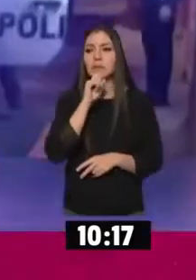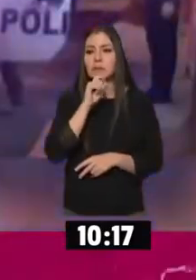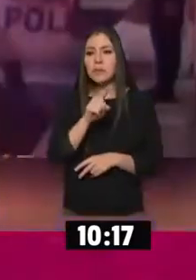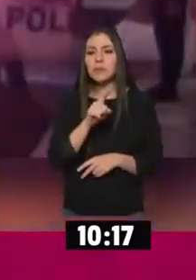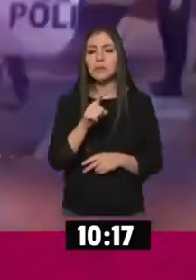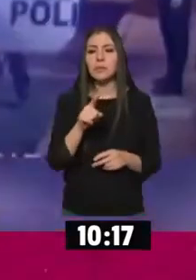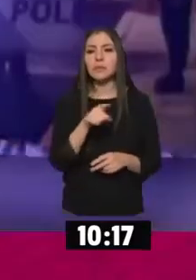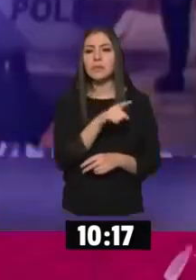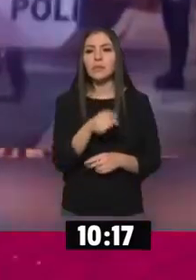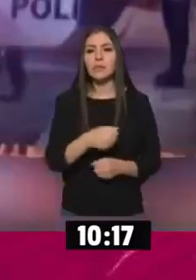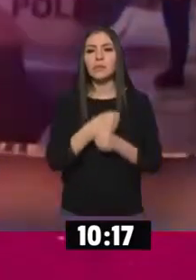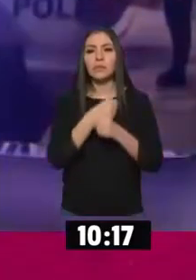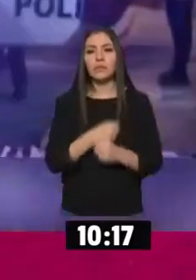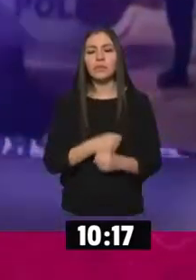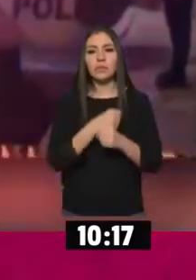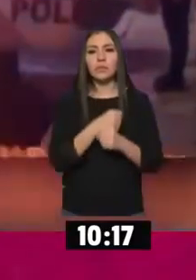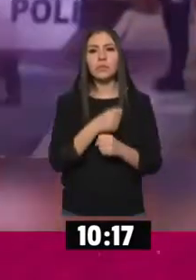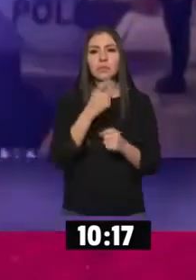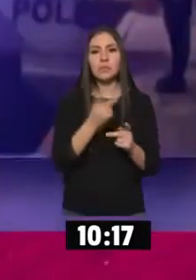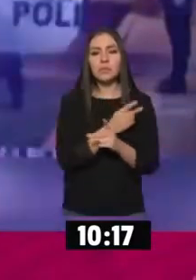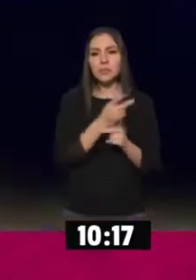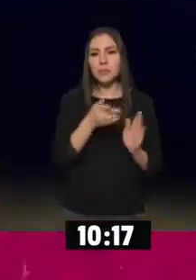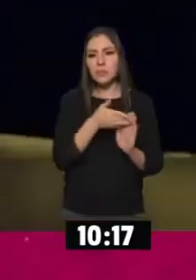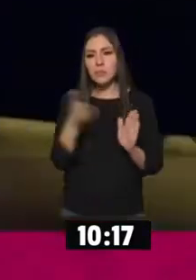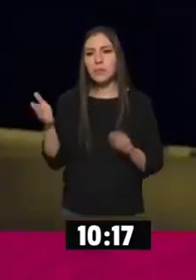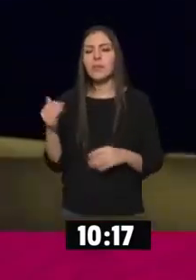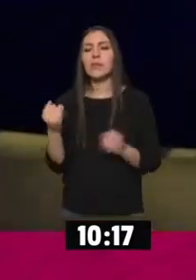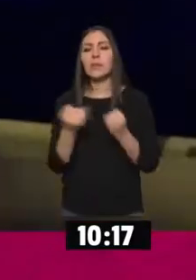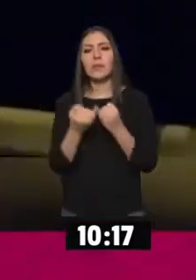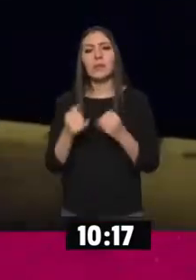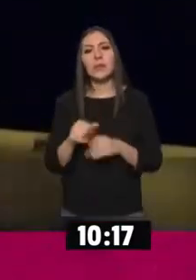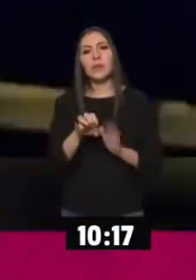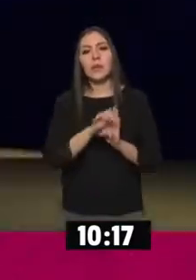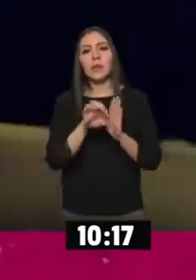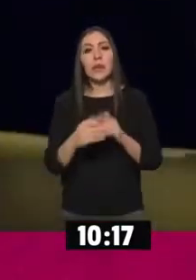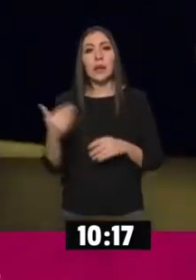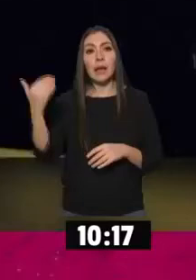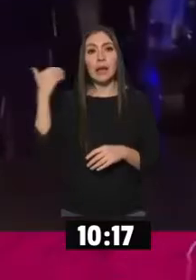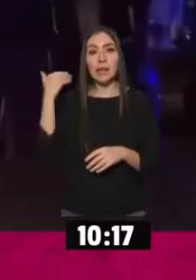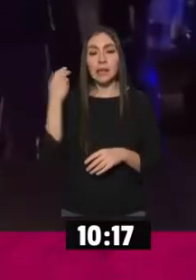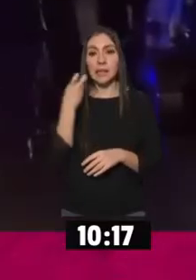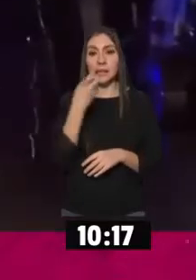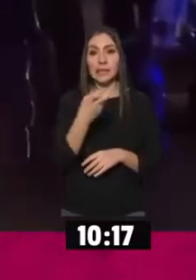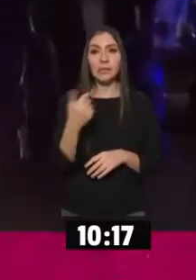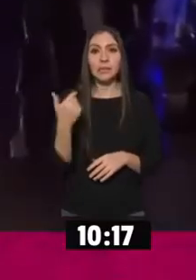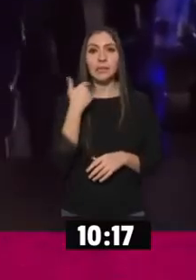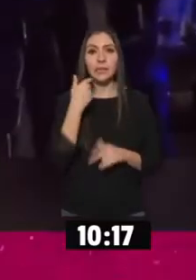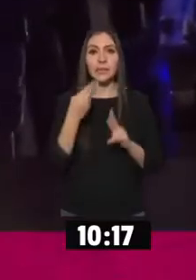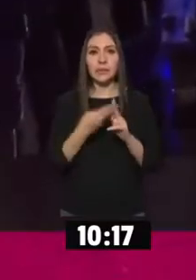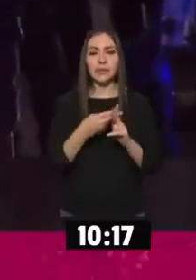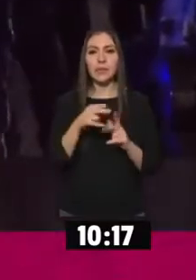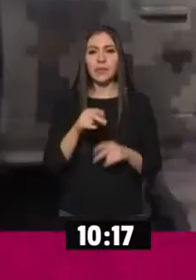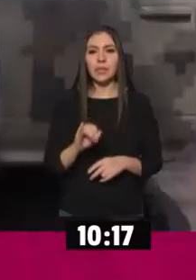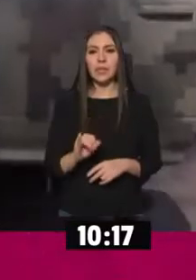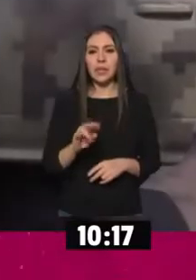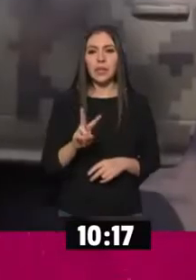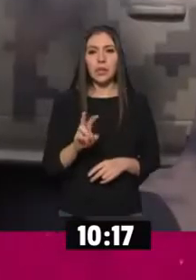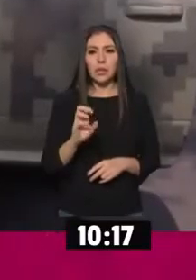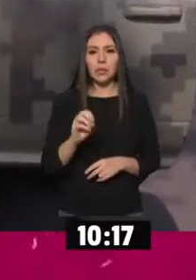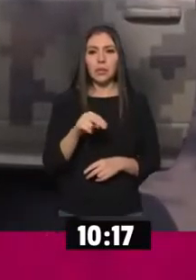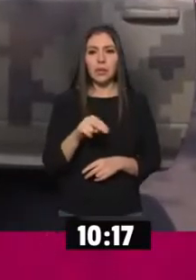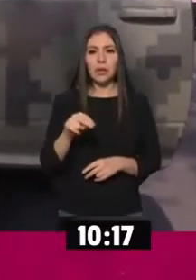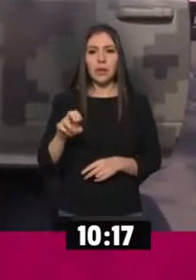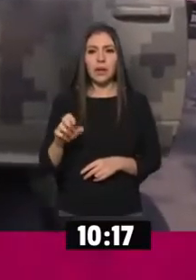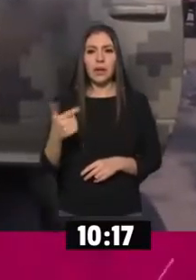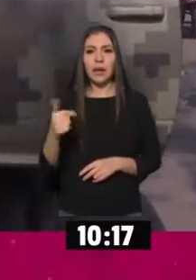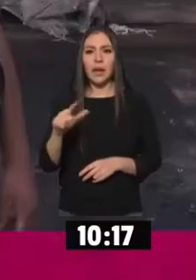estas situaciones, pero también, por ejemplo, antes de este caso, el asesinato de Ivonne Gallegos, una